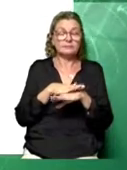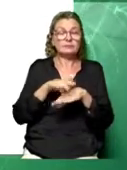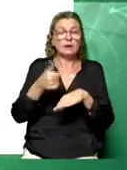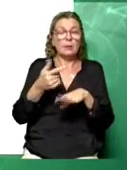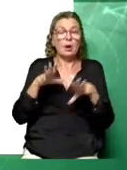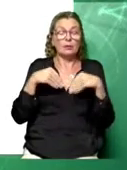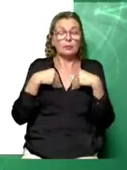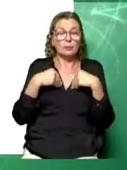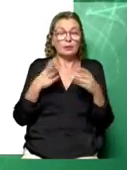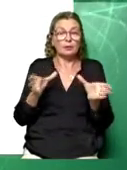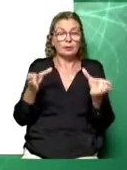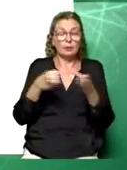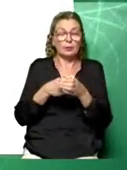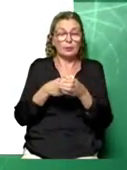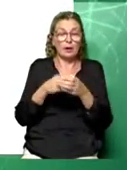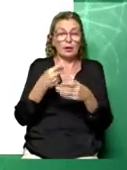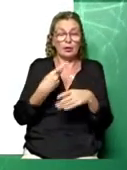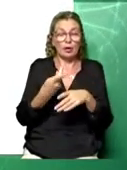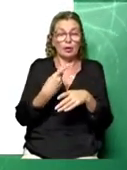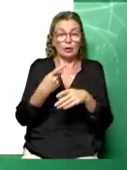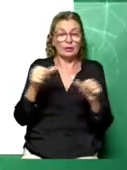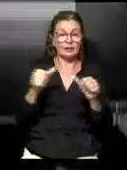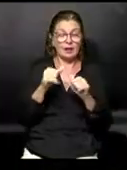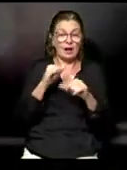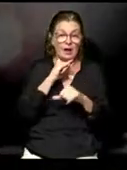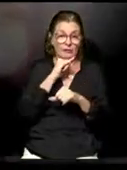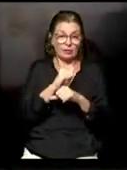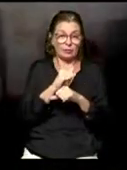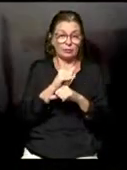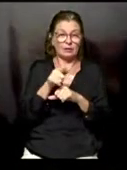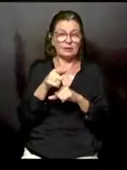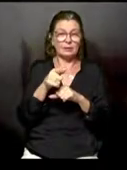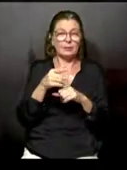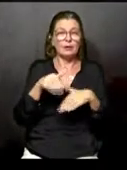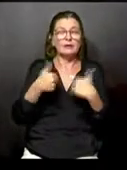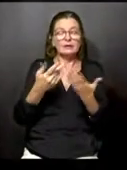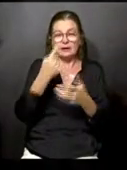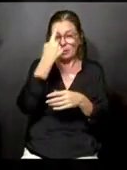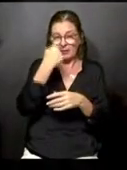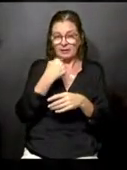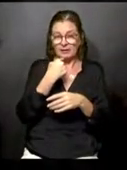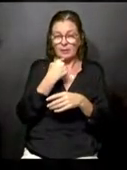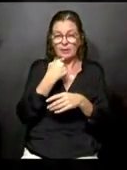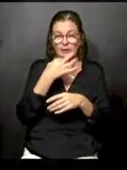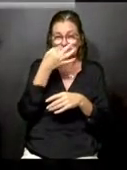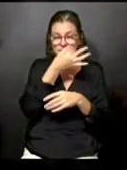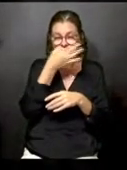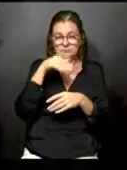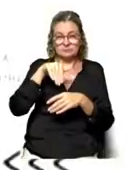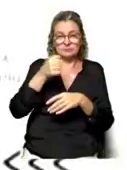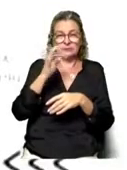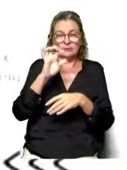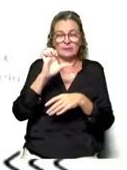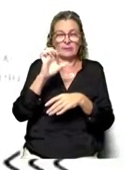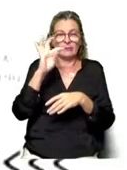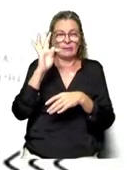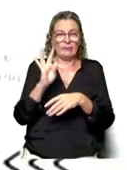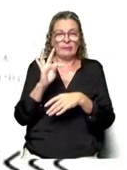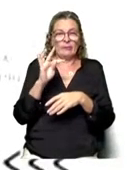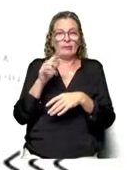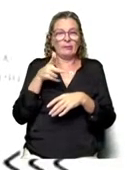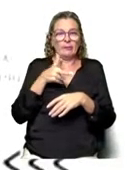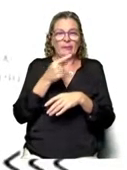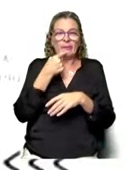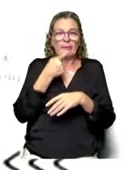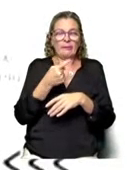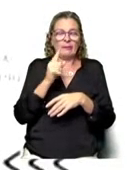se reúnan los dos descargos y se realice el fallo. Sobre la entrega del pasaporte al narco Sebastián Marcet, H reitera